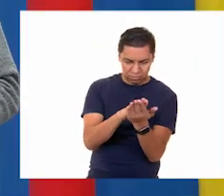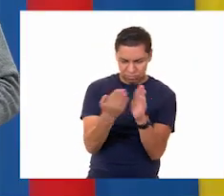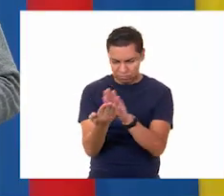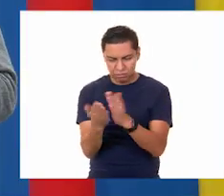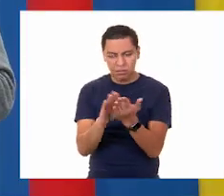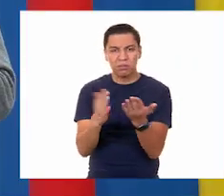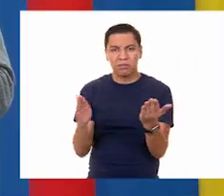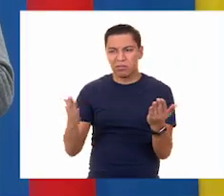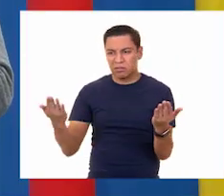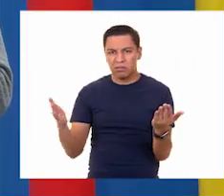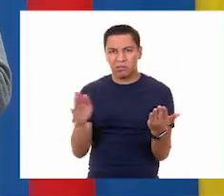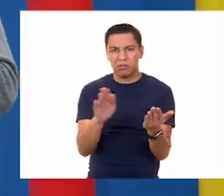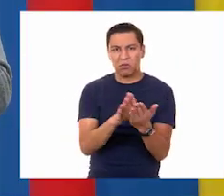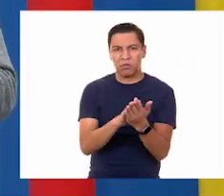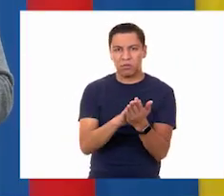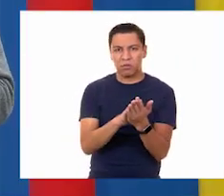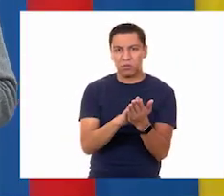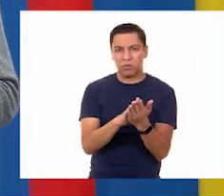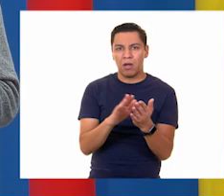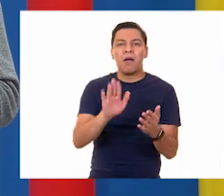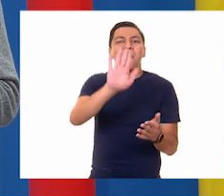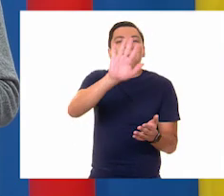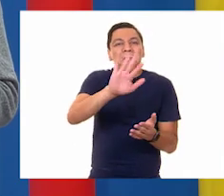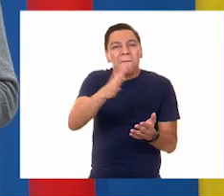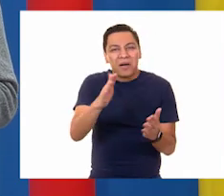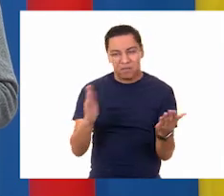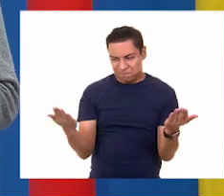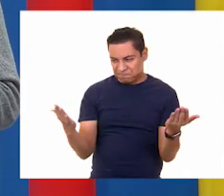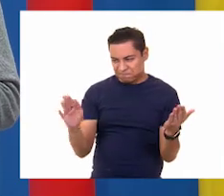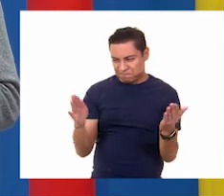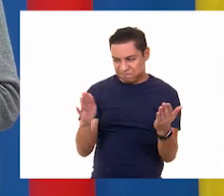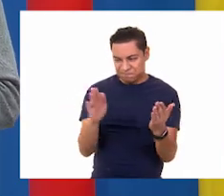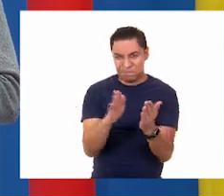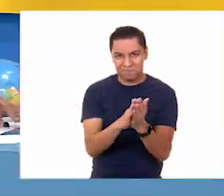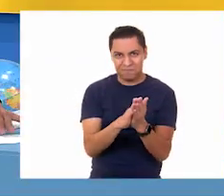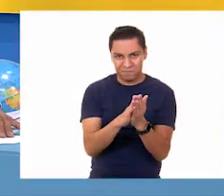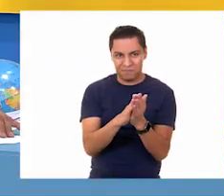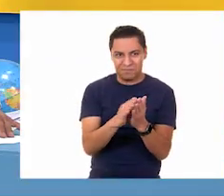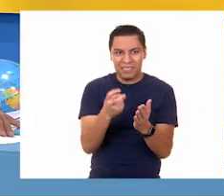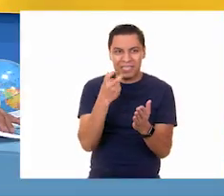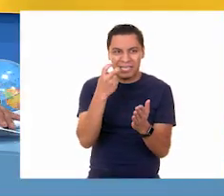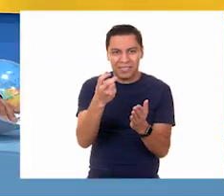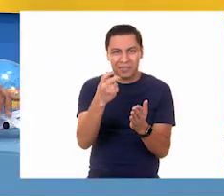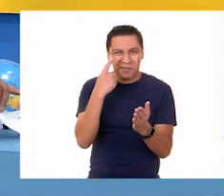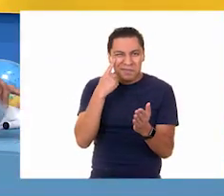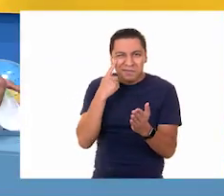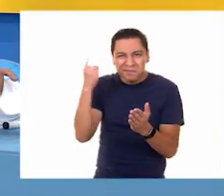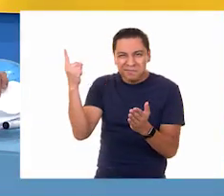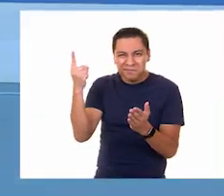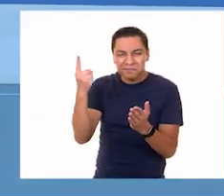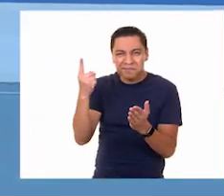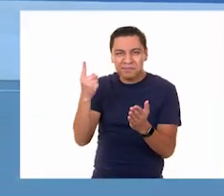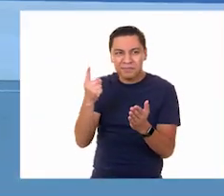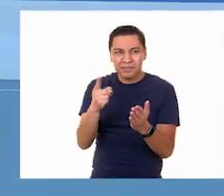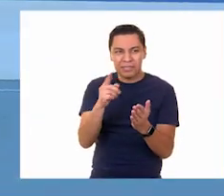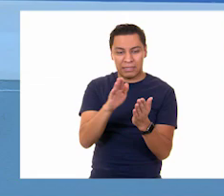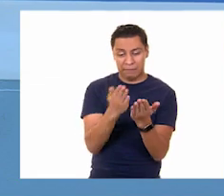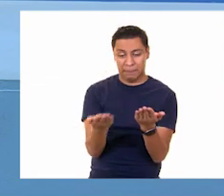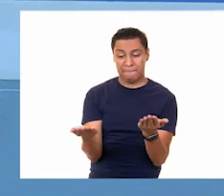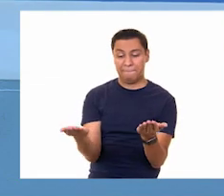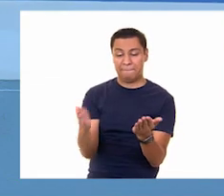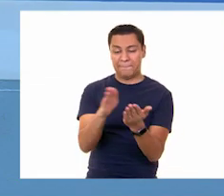Ya sé, profesor, como zigzag, ¿no? O acordeón, más o menos. Sí. Sí. O sea, de manera que, bueno, la